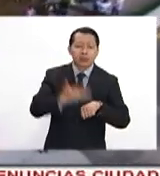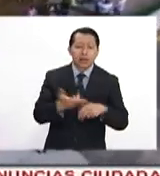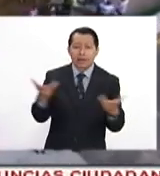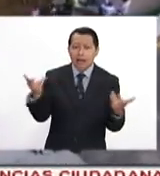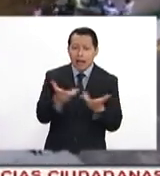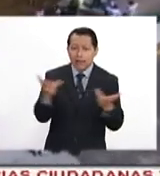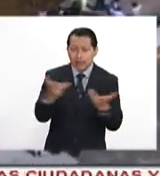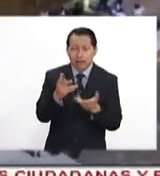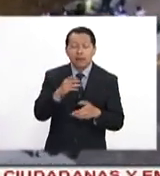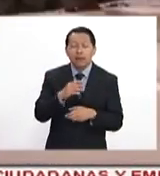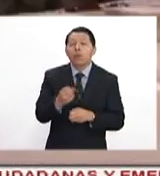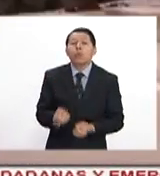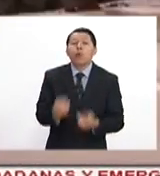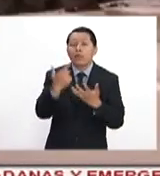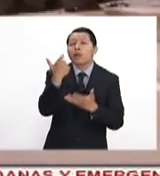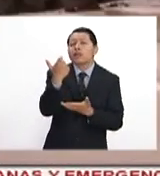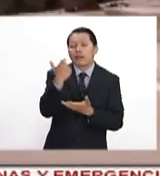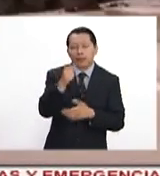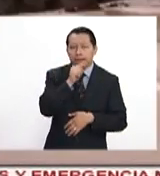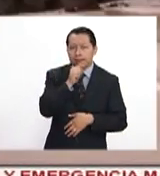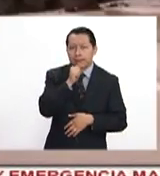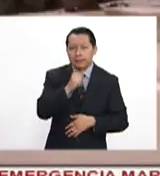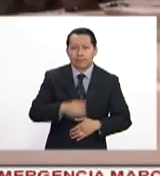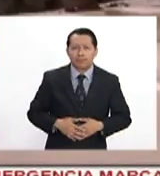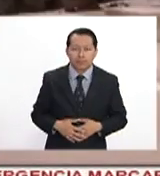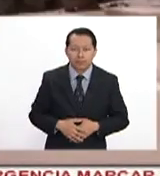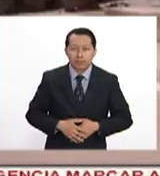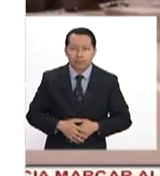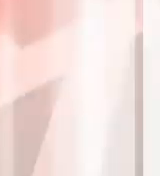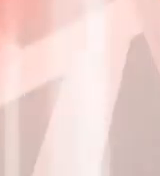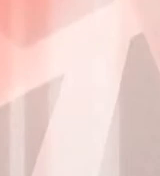incidente por un monto aún no especificado.